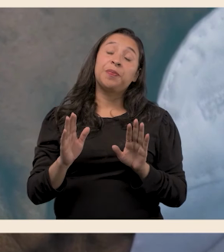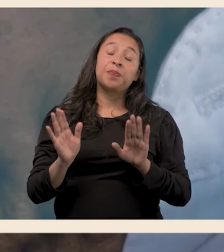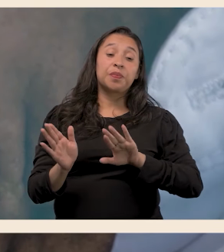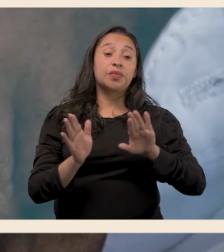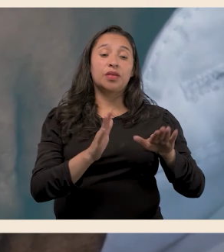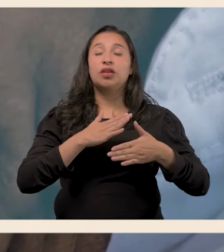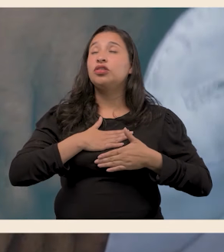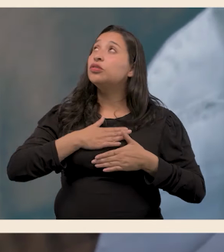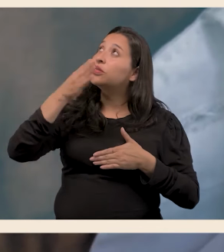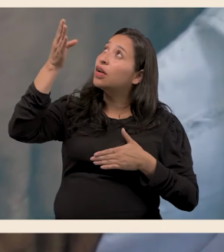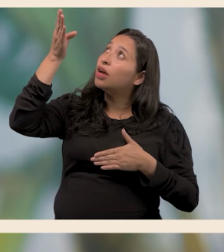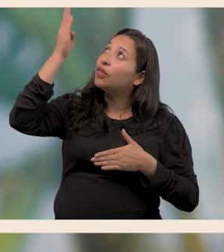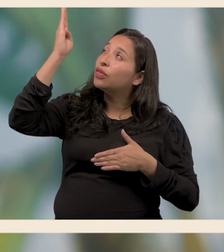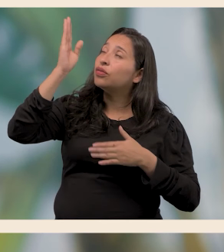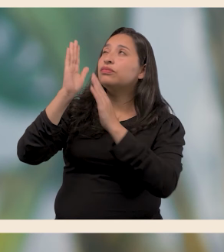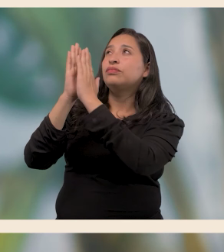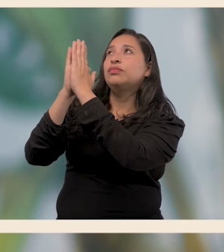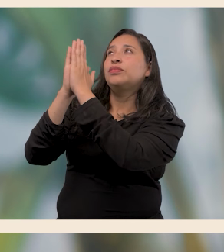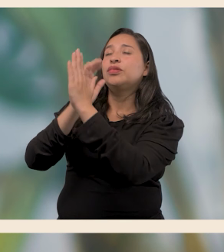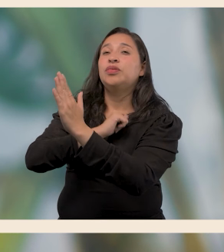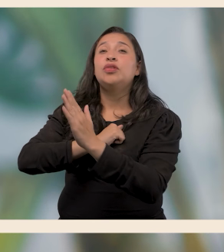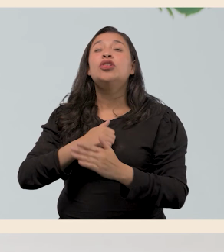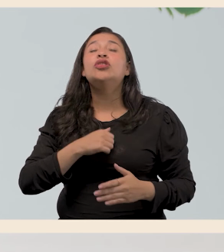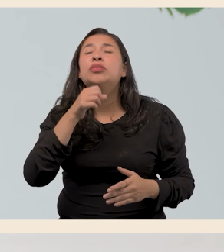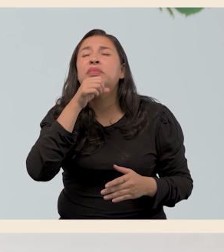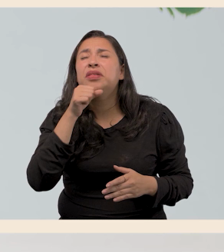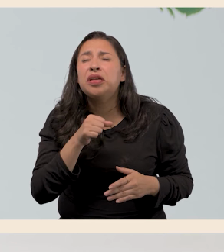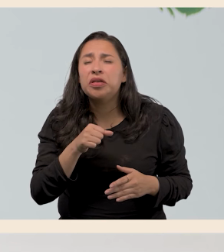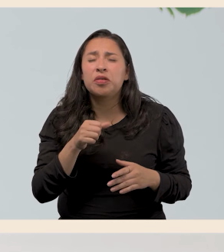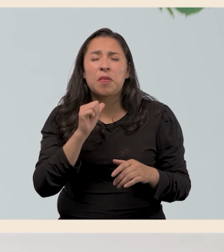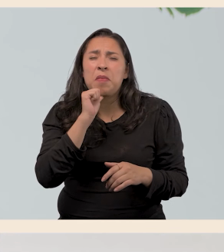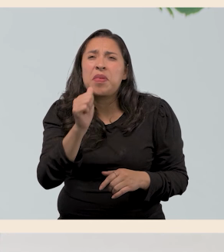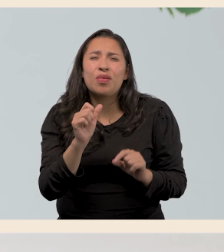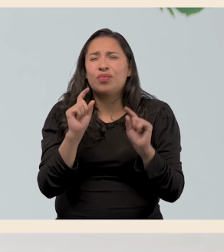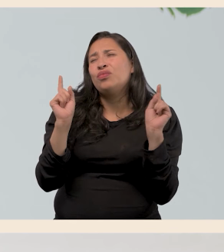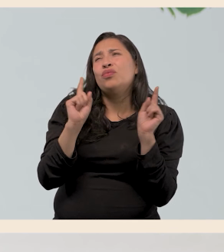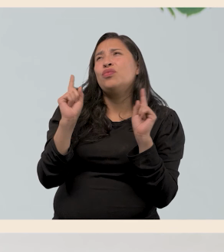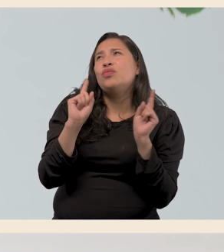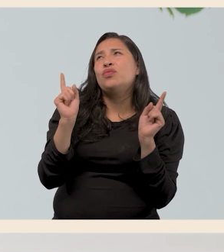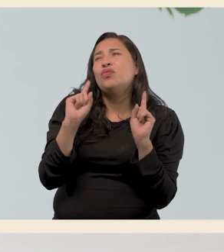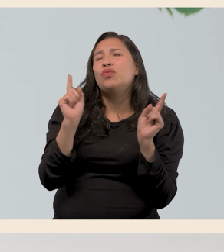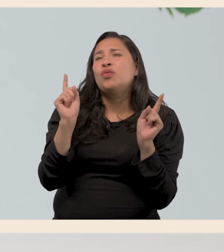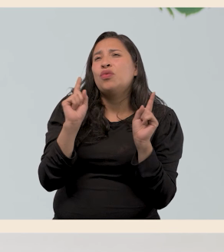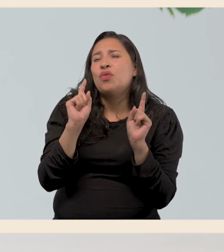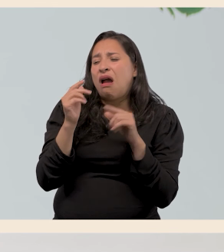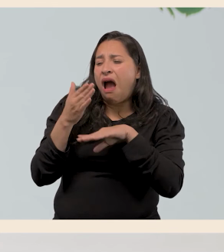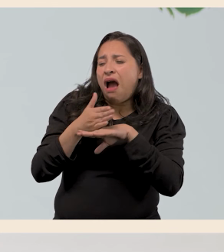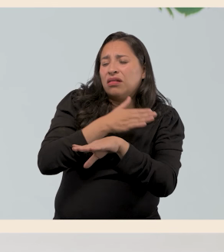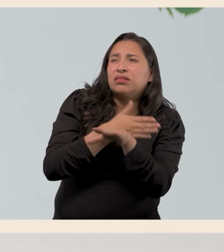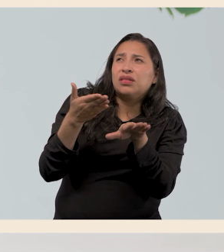Yo le pido a ese Todopoderoso que no me deje llegar muy viejo. Sí. Que no permita que vaya a